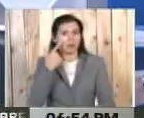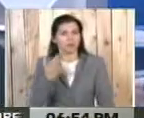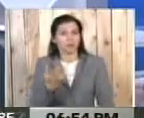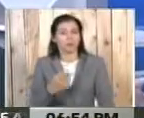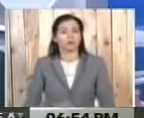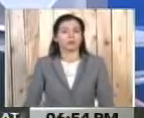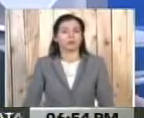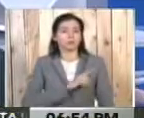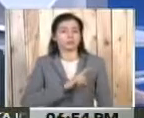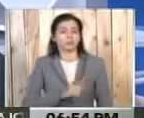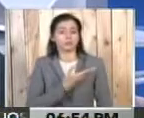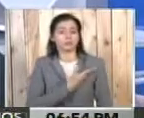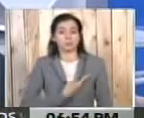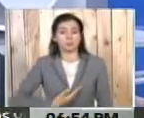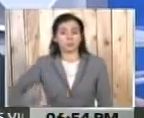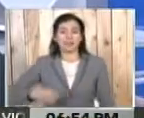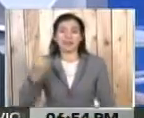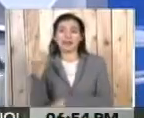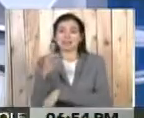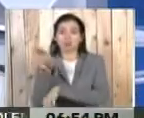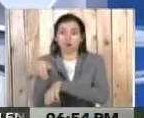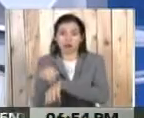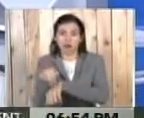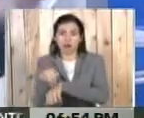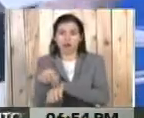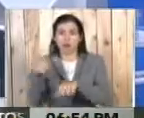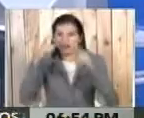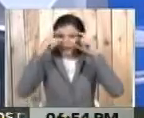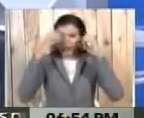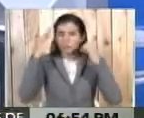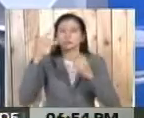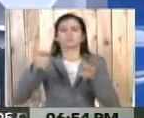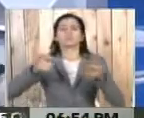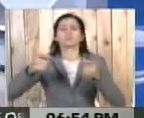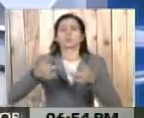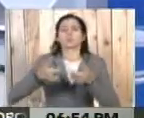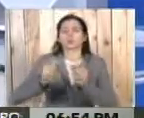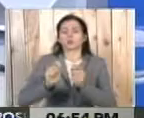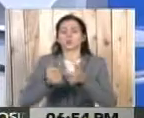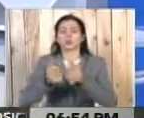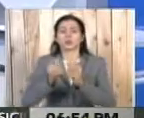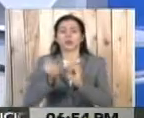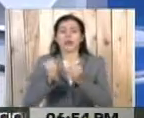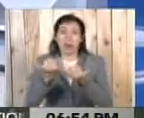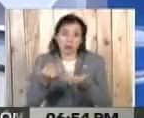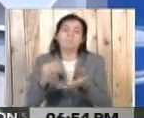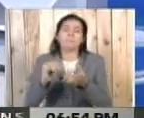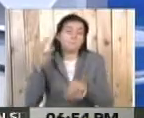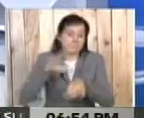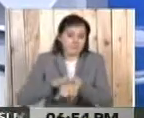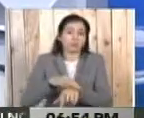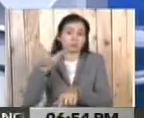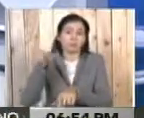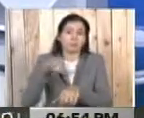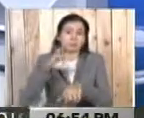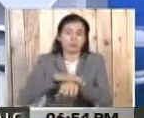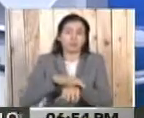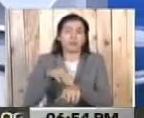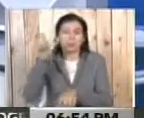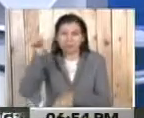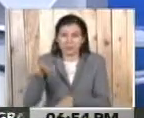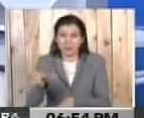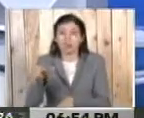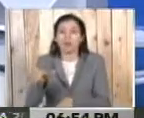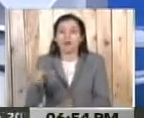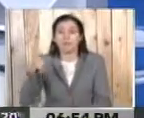por orden del presidente de la Asamblea Nacional manipuló y está actualmente preso en el SEBIN. Y esta persona, el presidente